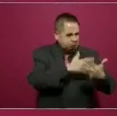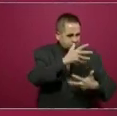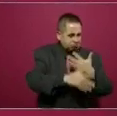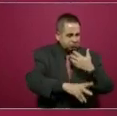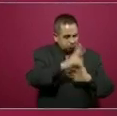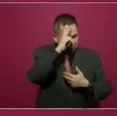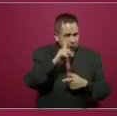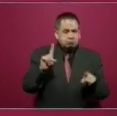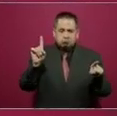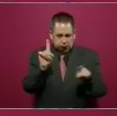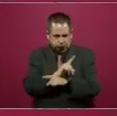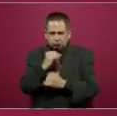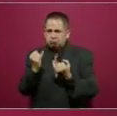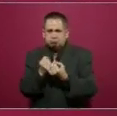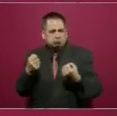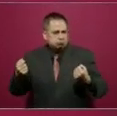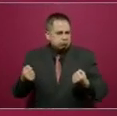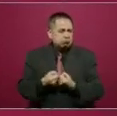violencia.